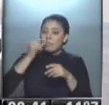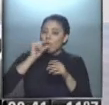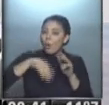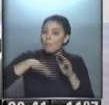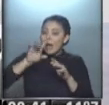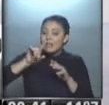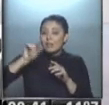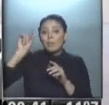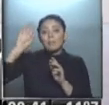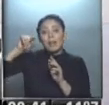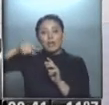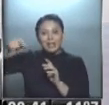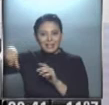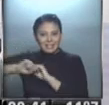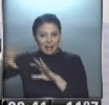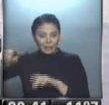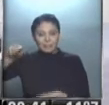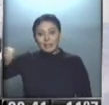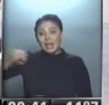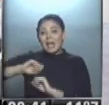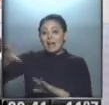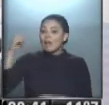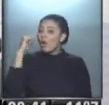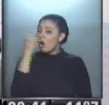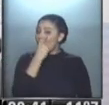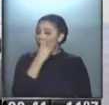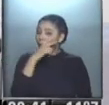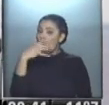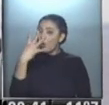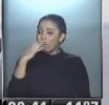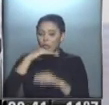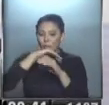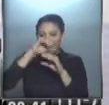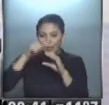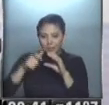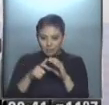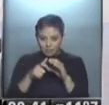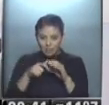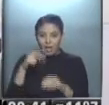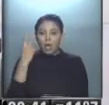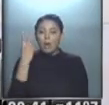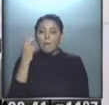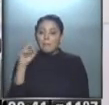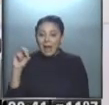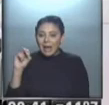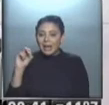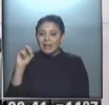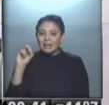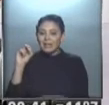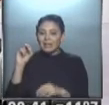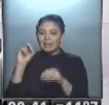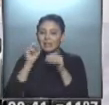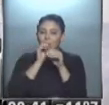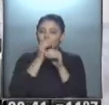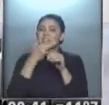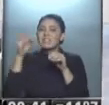pero menos que la severa. Y la severa tiene el ojo, tenemos 4 cuadrantes. 20 hemorragias por